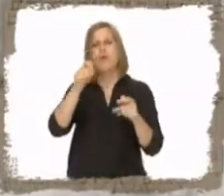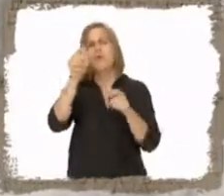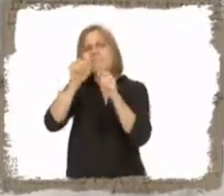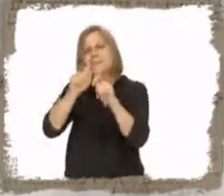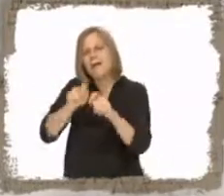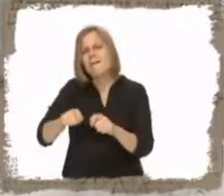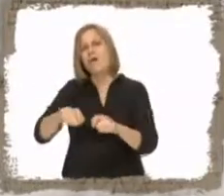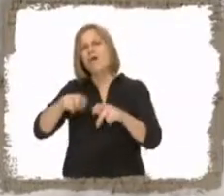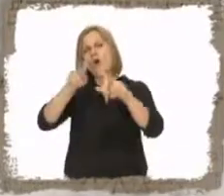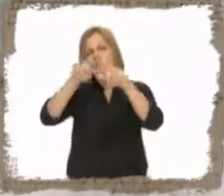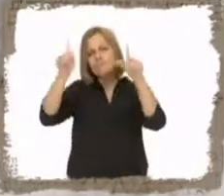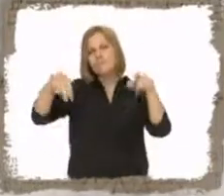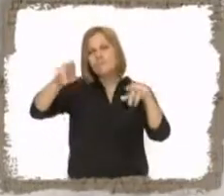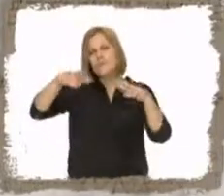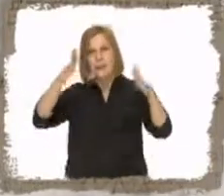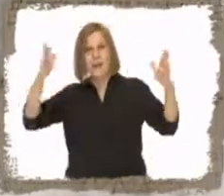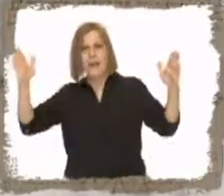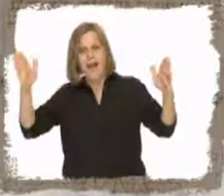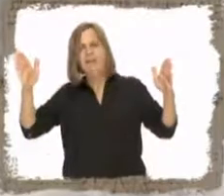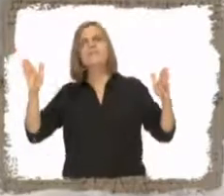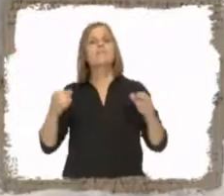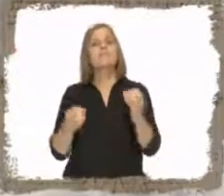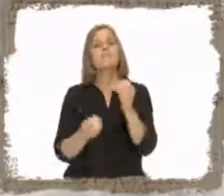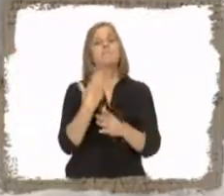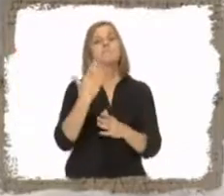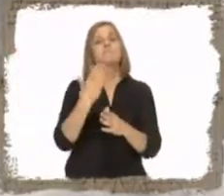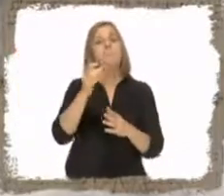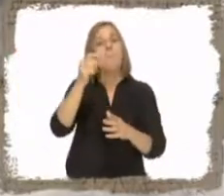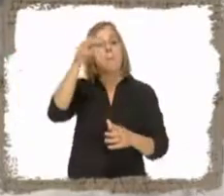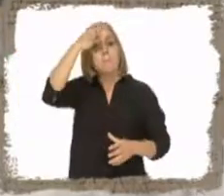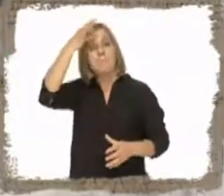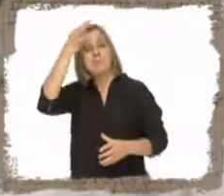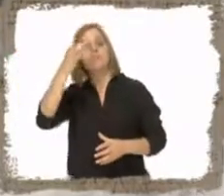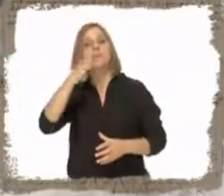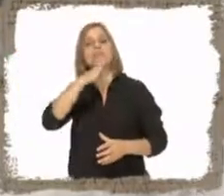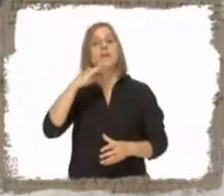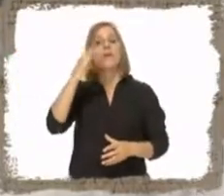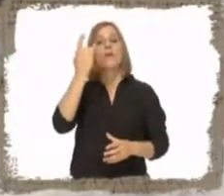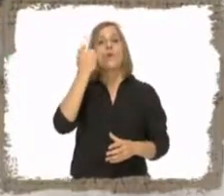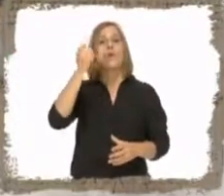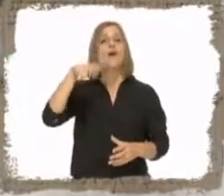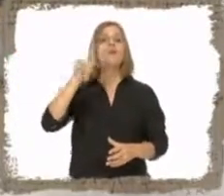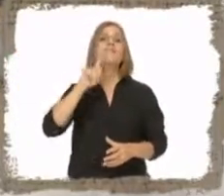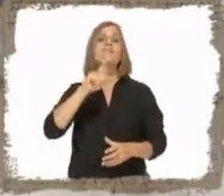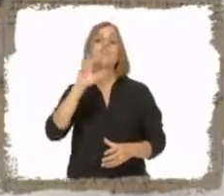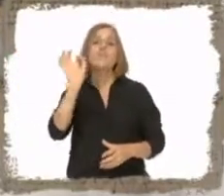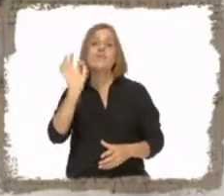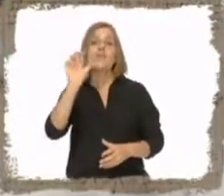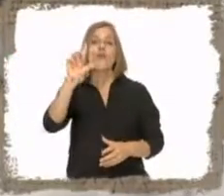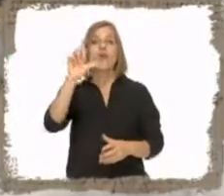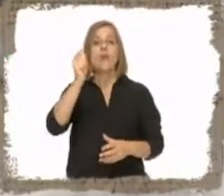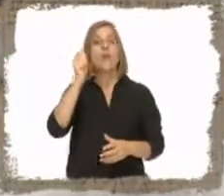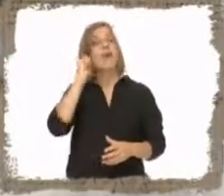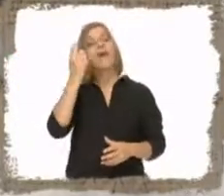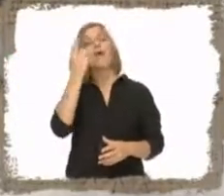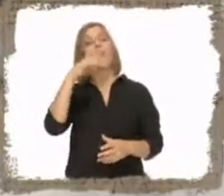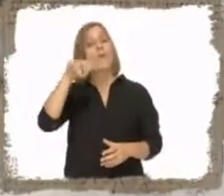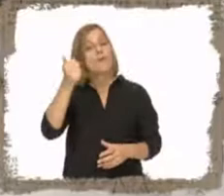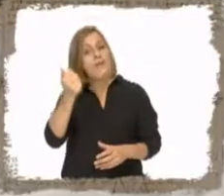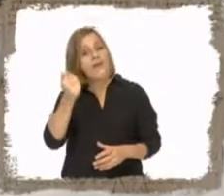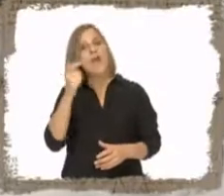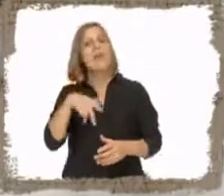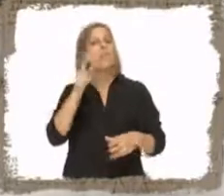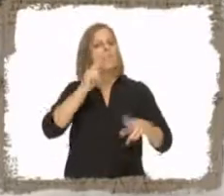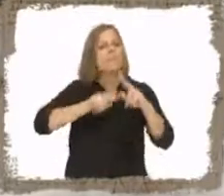pintor, grabador y muralista. Creó los personajes de Juanito Laguna y Ramona Montiel. Se dedicó a investigar